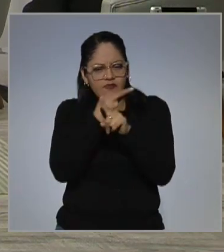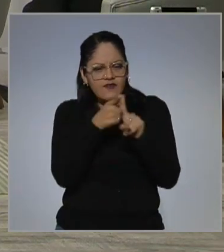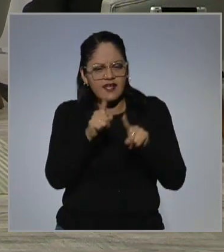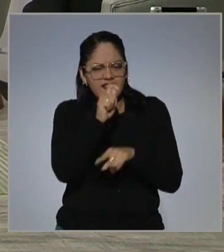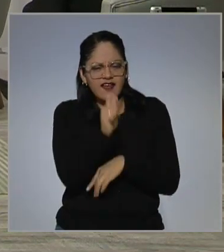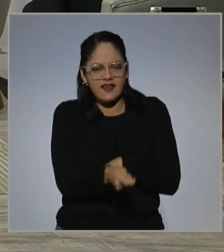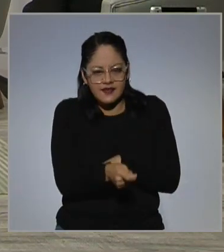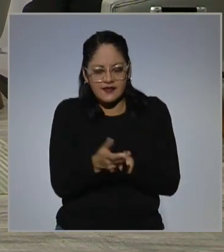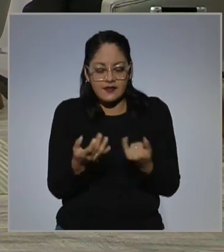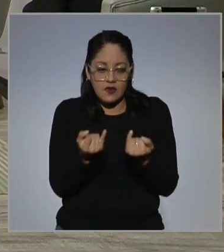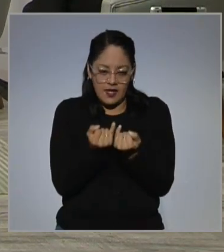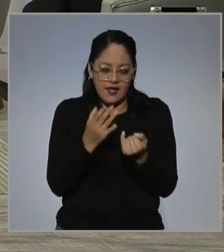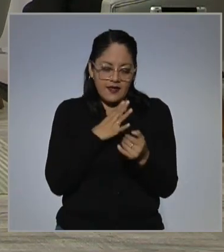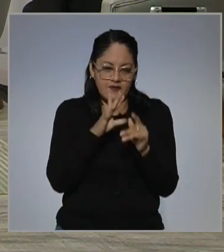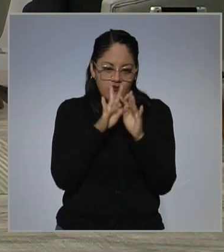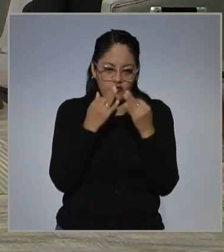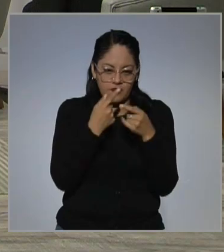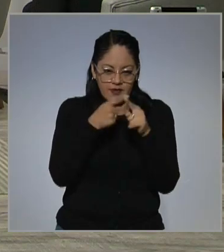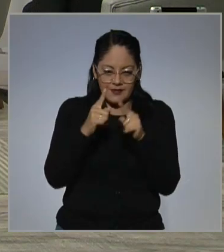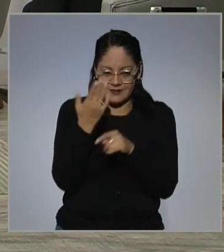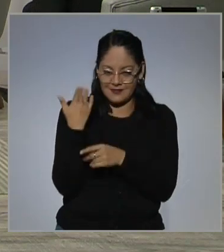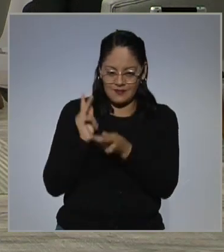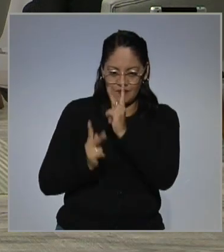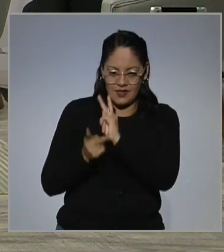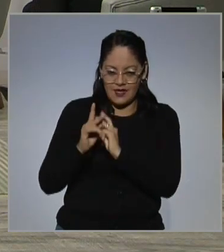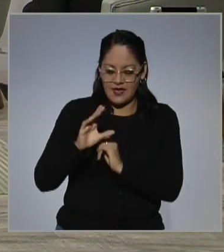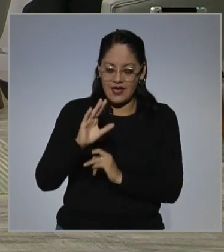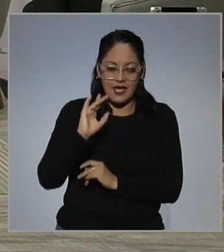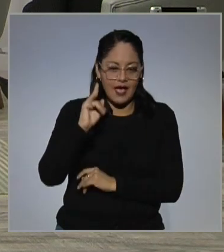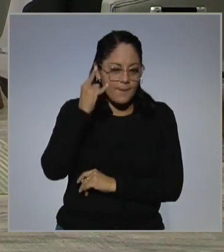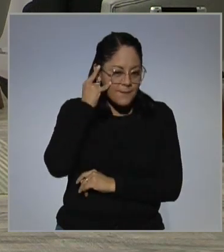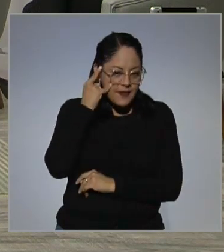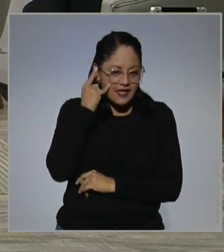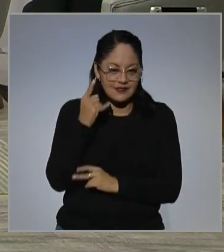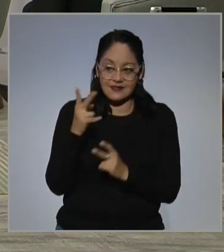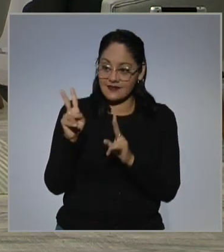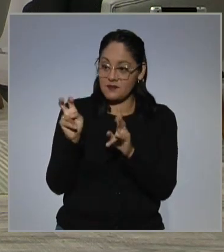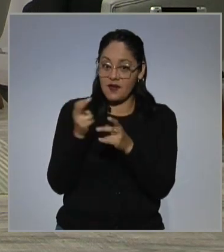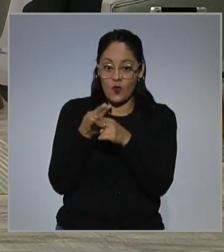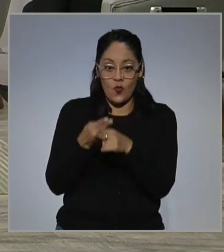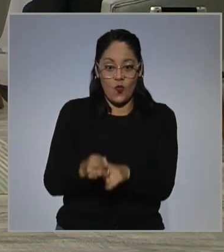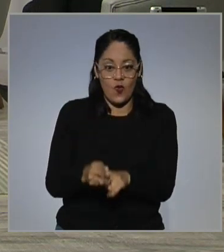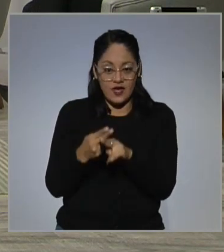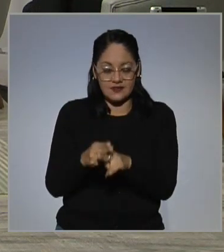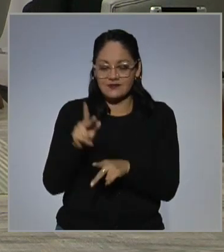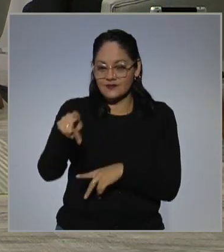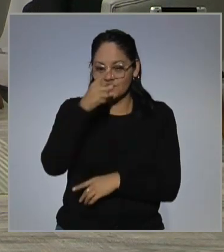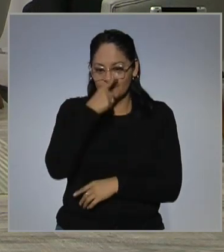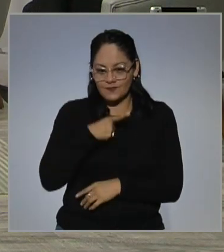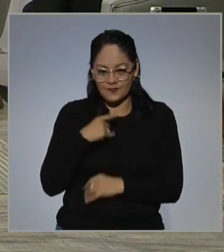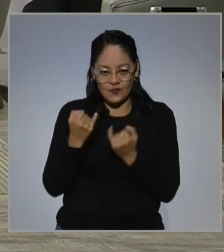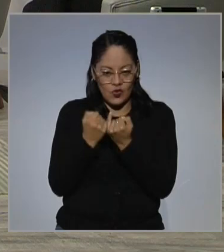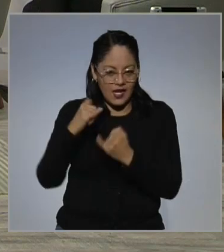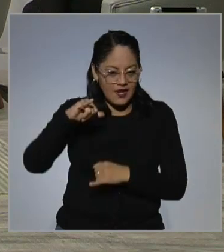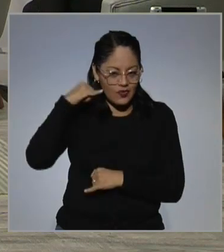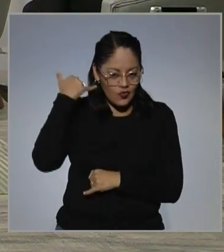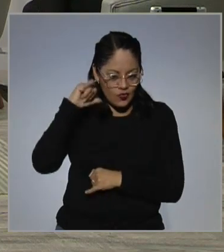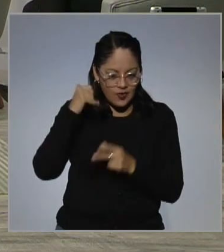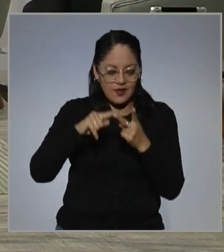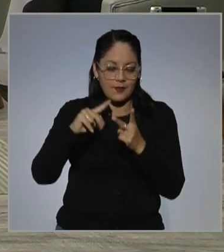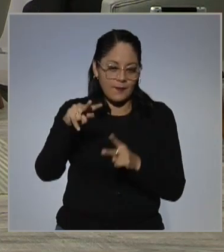distintas formas. Hablábamos de lo de Campeche, de los huesos, nos platicabas lo que ocurre en Yucatán, seguramente también